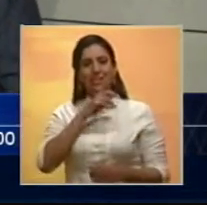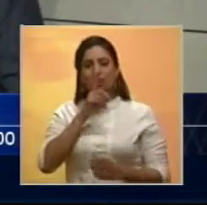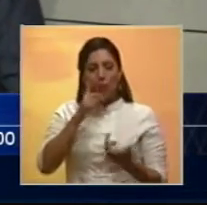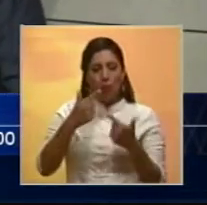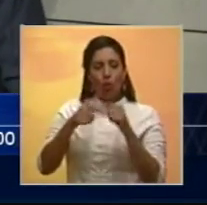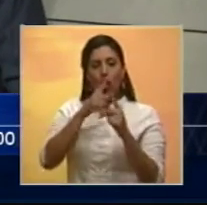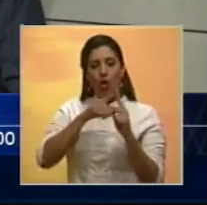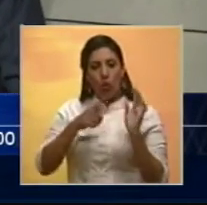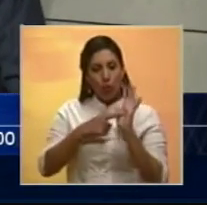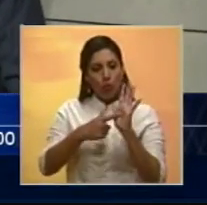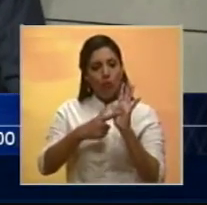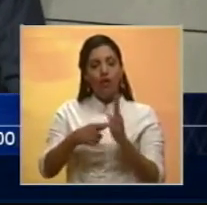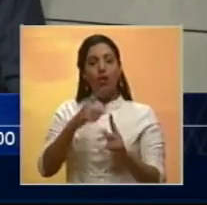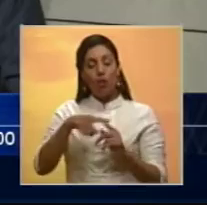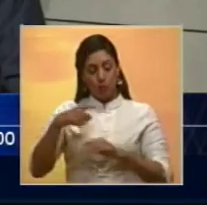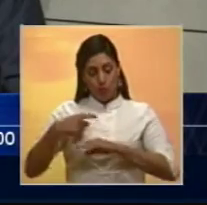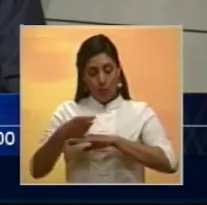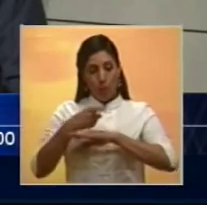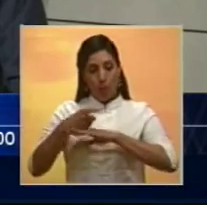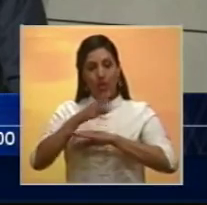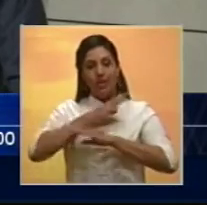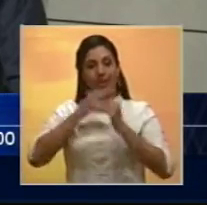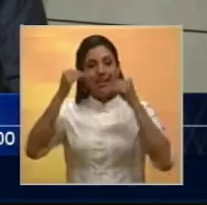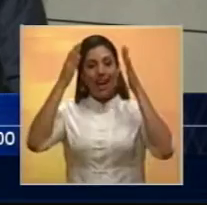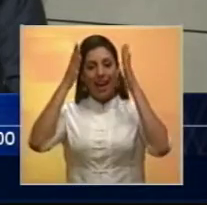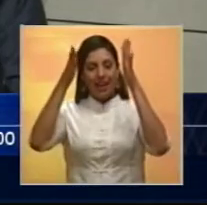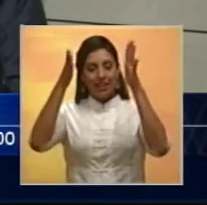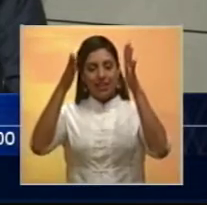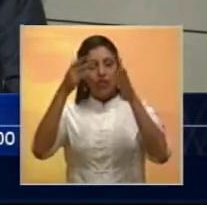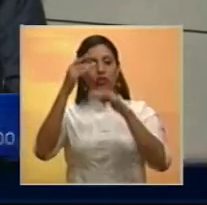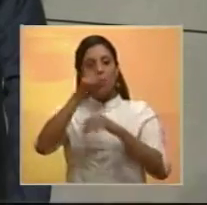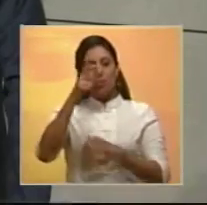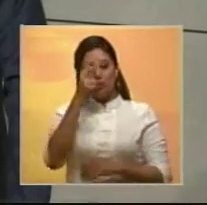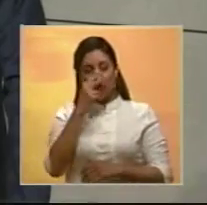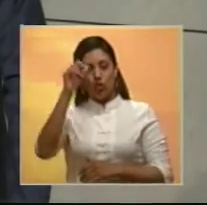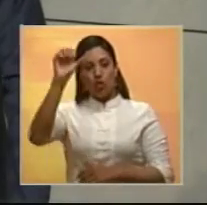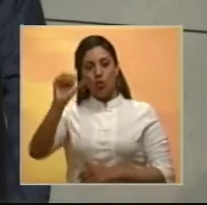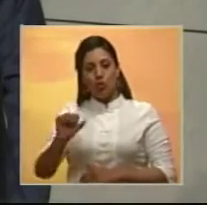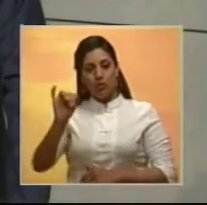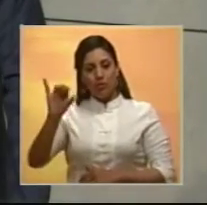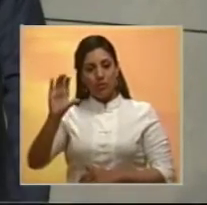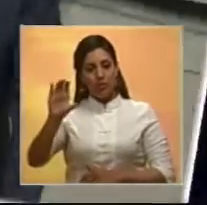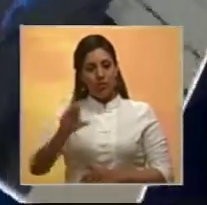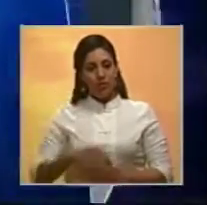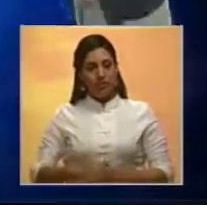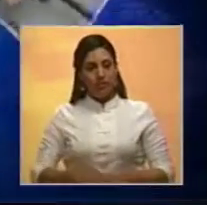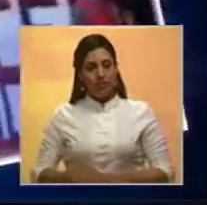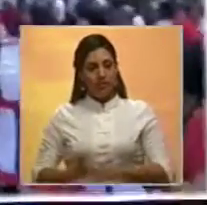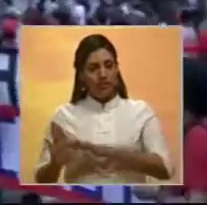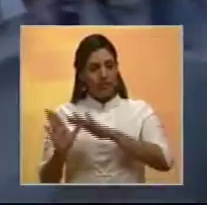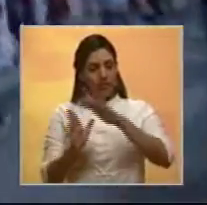Renzi y destacó que su gobierno pondrá atención en la clase media y en el sur del país.